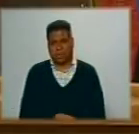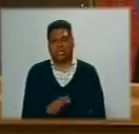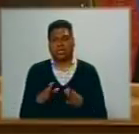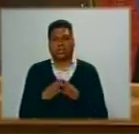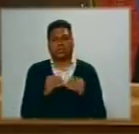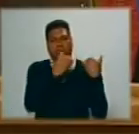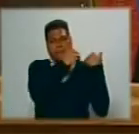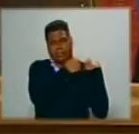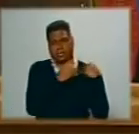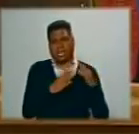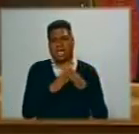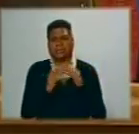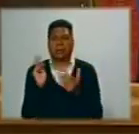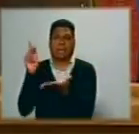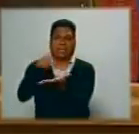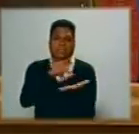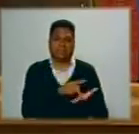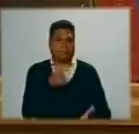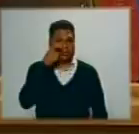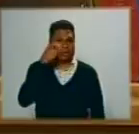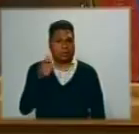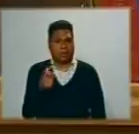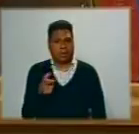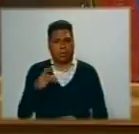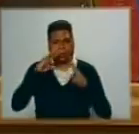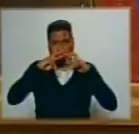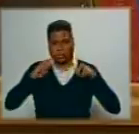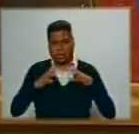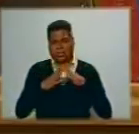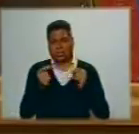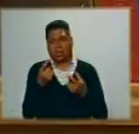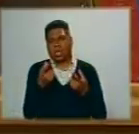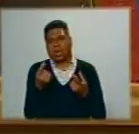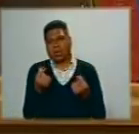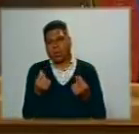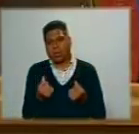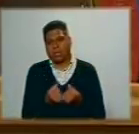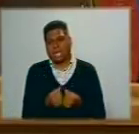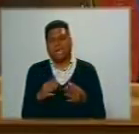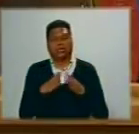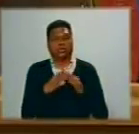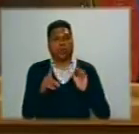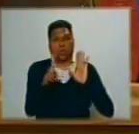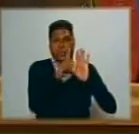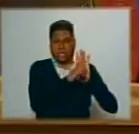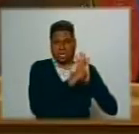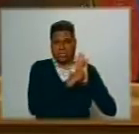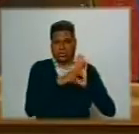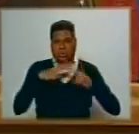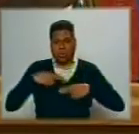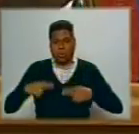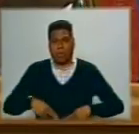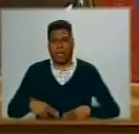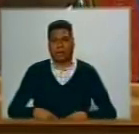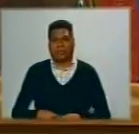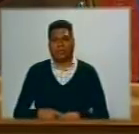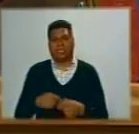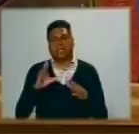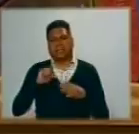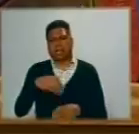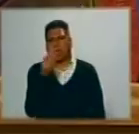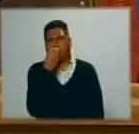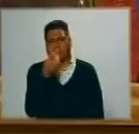corresponsabilidad, participación ciudadana, contraloría, paz económica, preeminencia de los derechos humanos, seguridad y soberanía